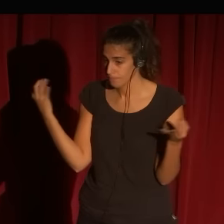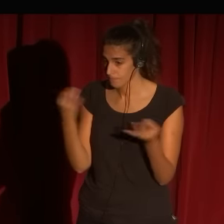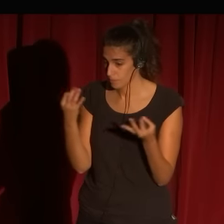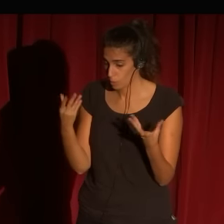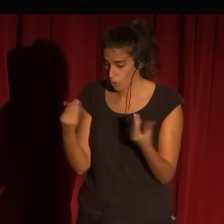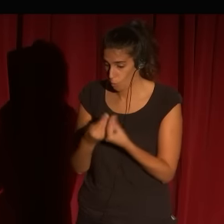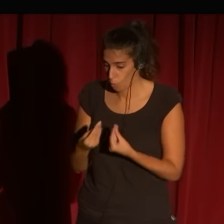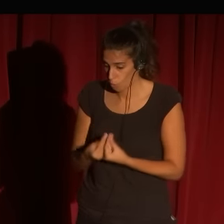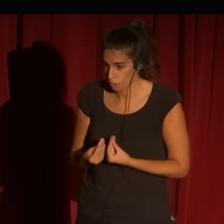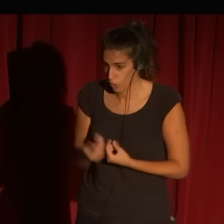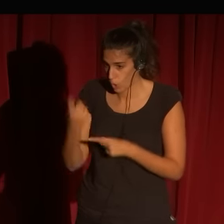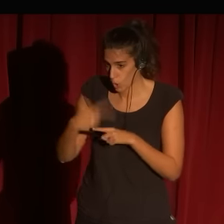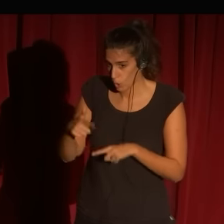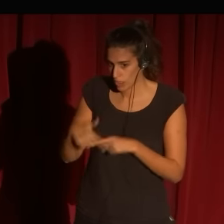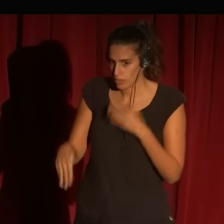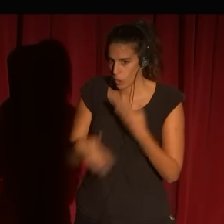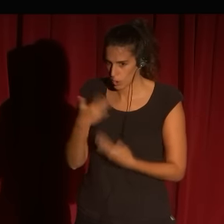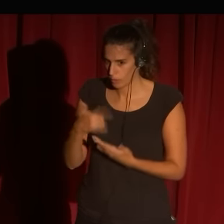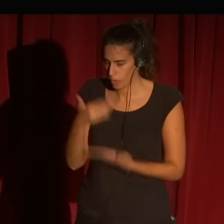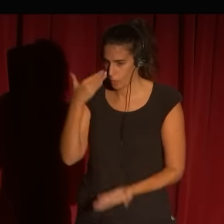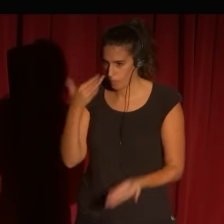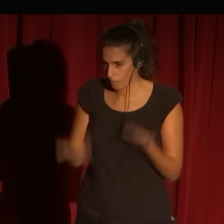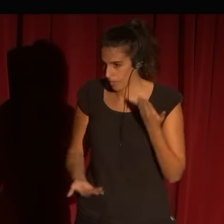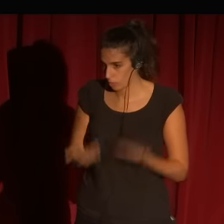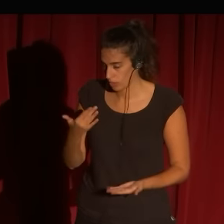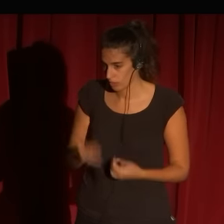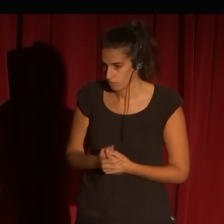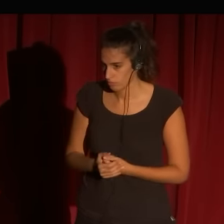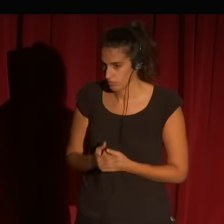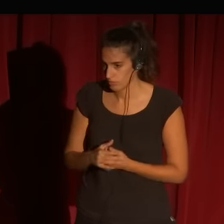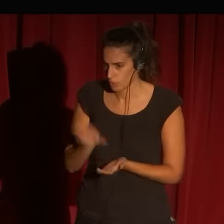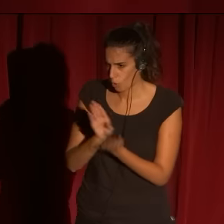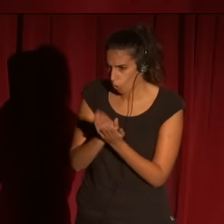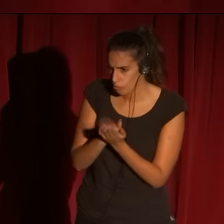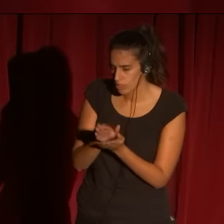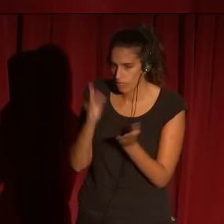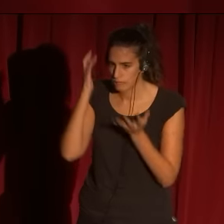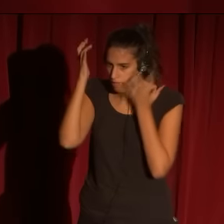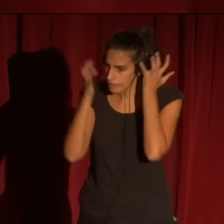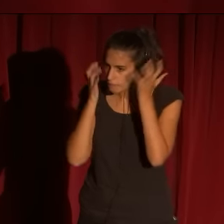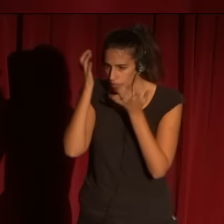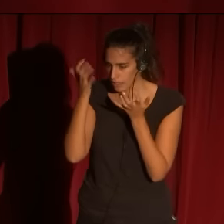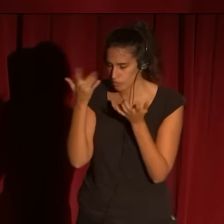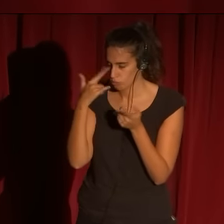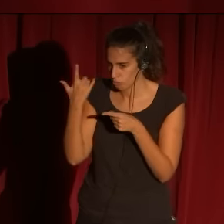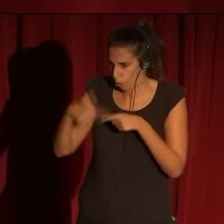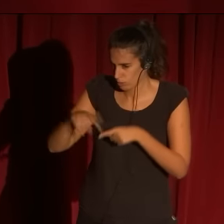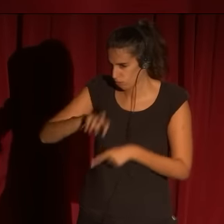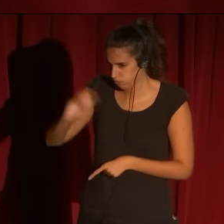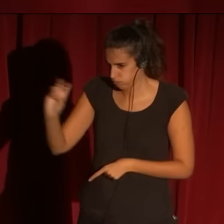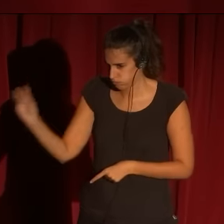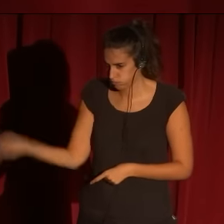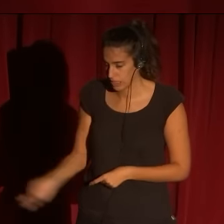han juntado objetos que los contemporáneos valor sin ton ni son Aparentemente unas conchas unos animales unas bueno unas cuestiones digamos